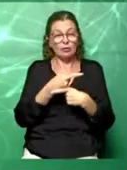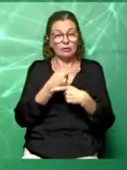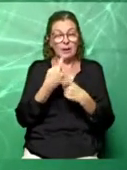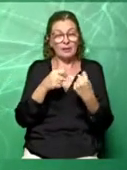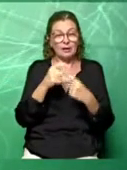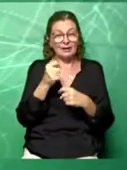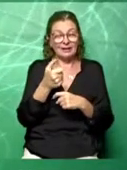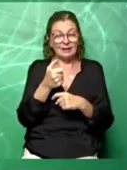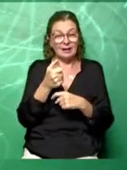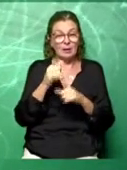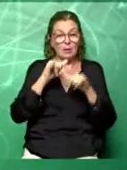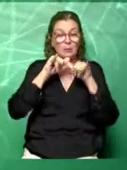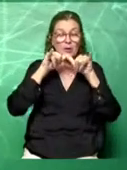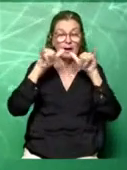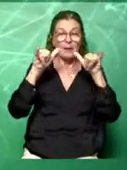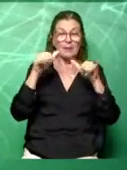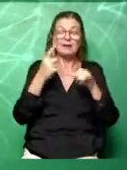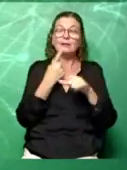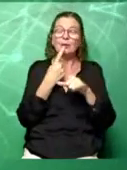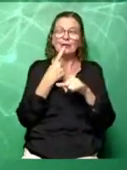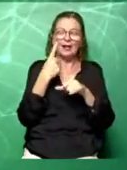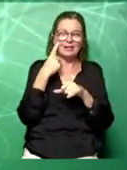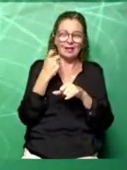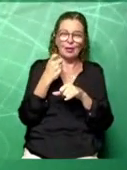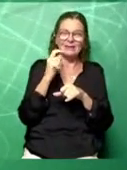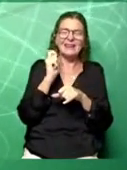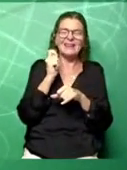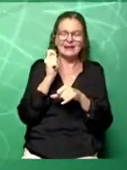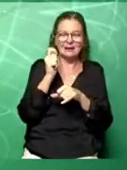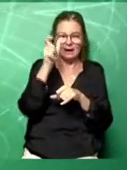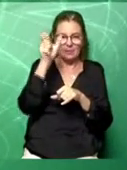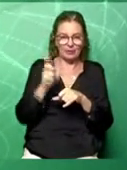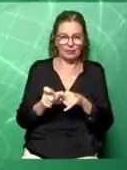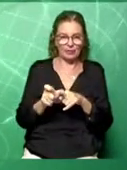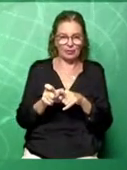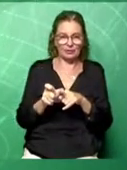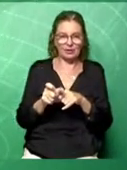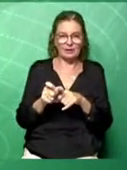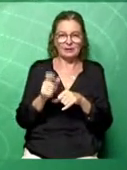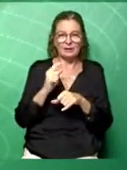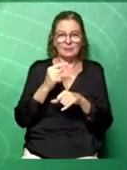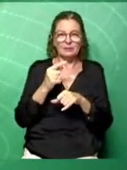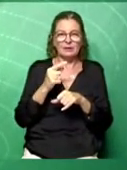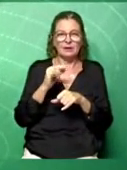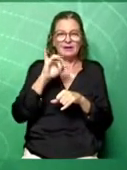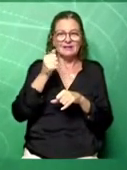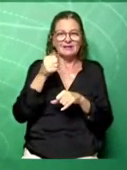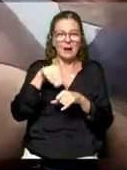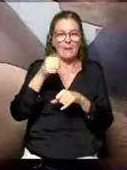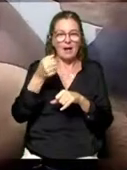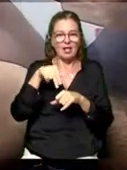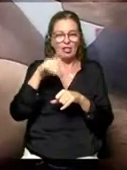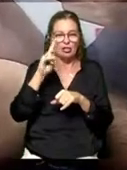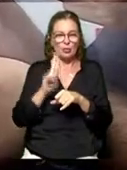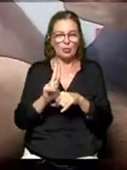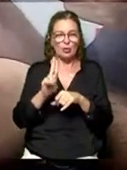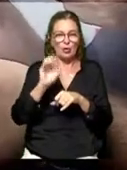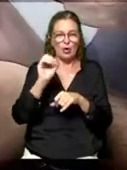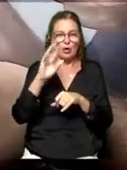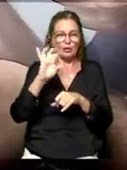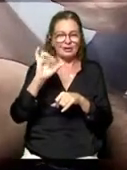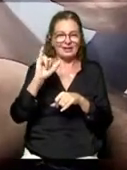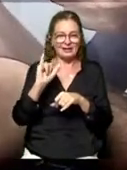recientemente, a raíz de su campaña política, lo identificó. Señala textualmente, quien me agredió es el señor Yamandu Orsi. Esta persona se